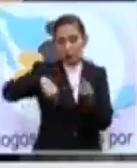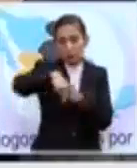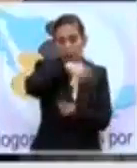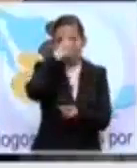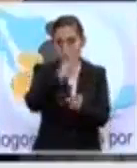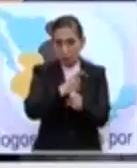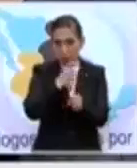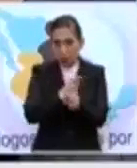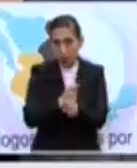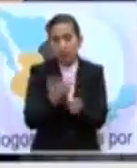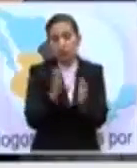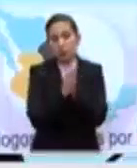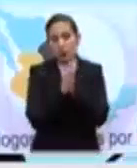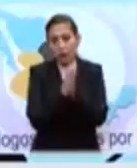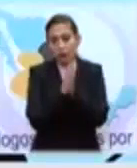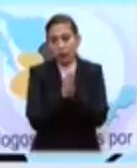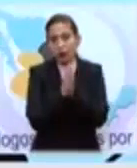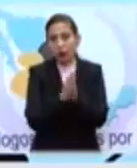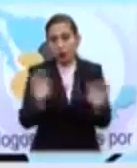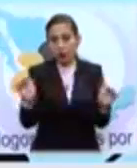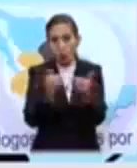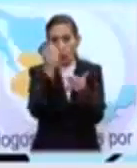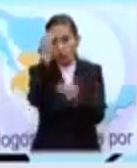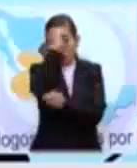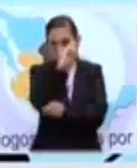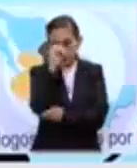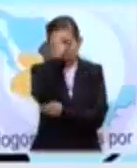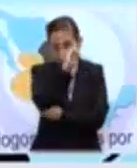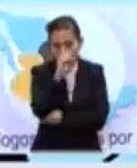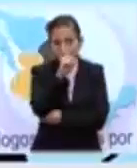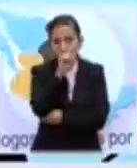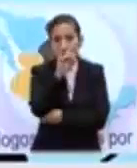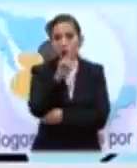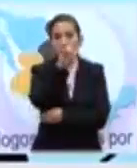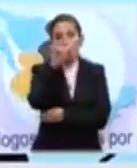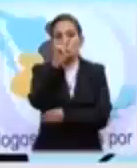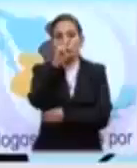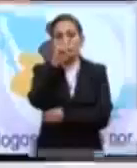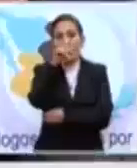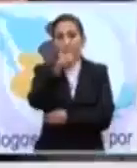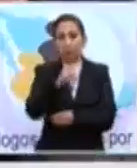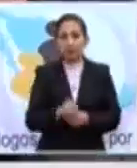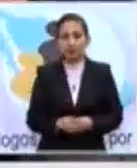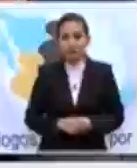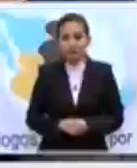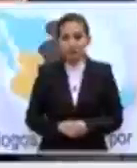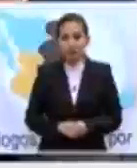en la primera. Si les parece, cerraríamos con un comentario del doctor Javier Lozano. Adelante, doctor.